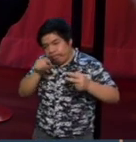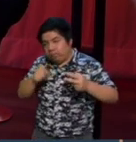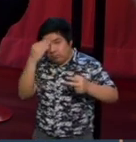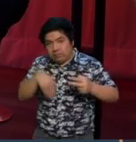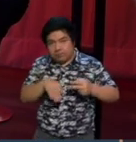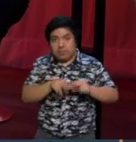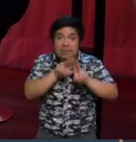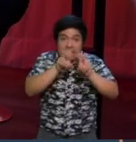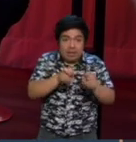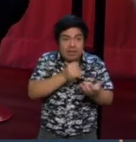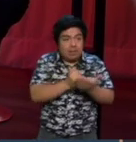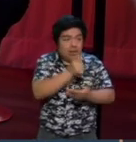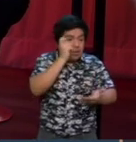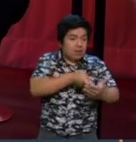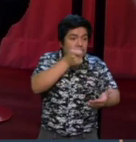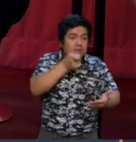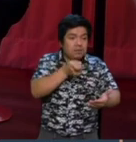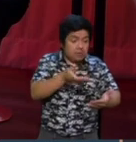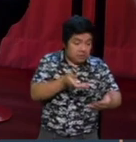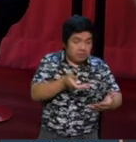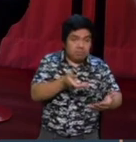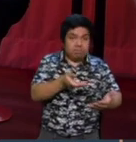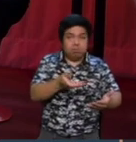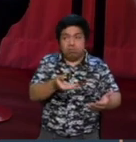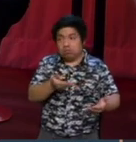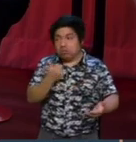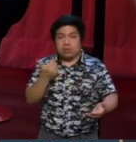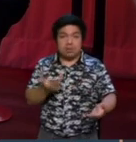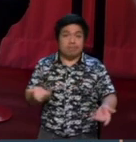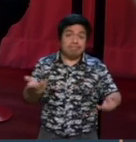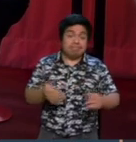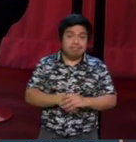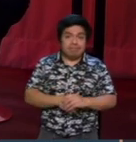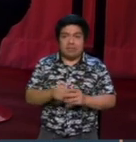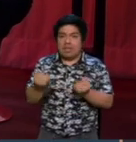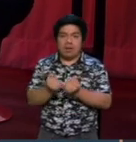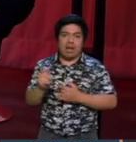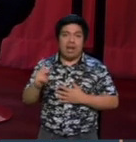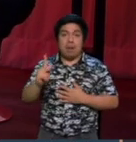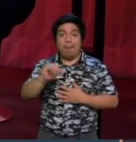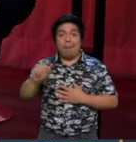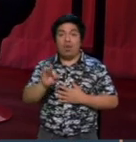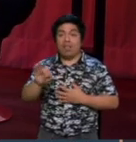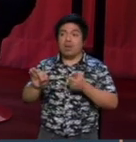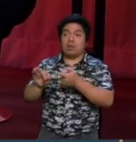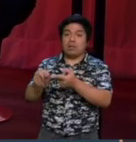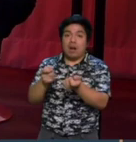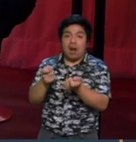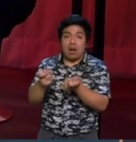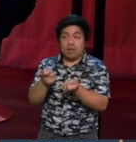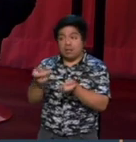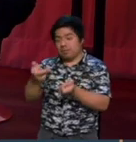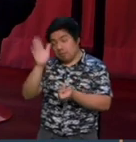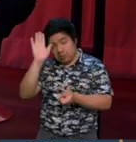tema de impunidad es escandaloso, no da para más en esta ciudad. El modelo de justicia que tenemos y cómo está administrado actualmente.